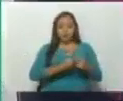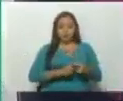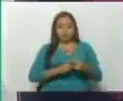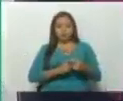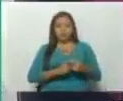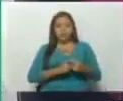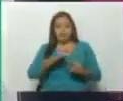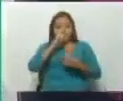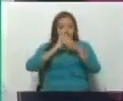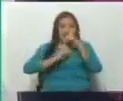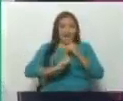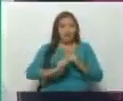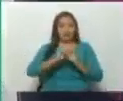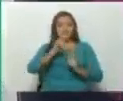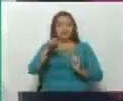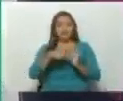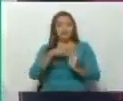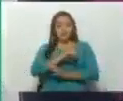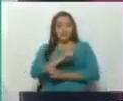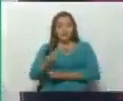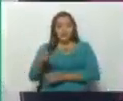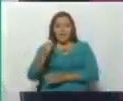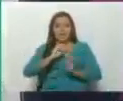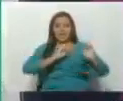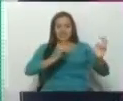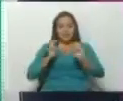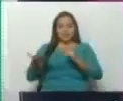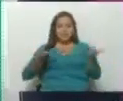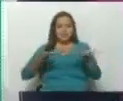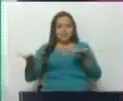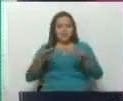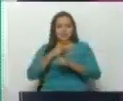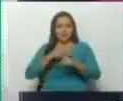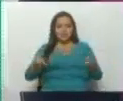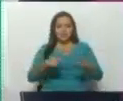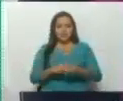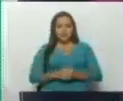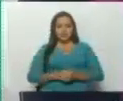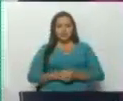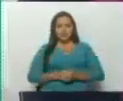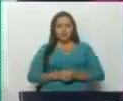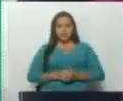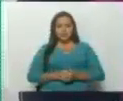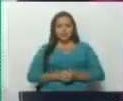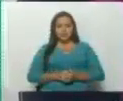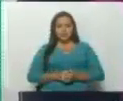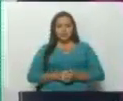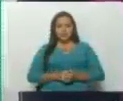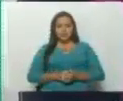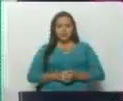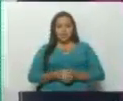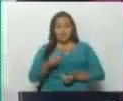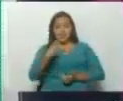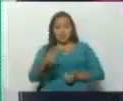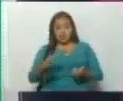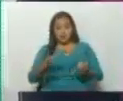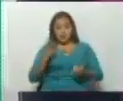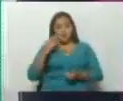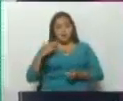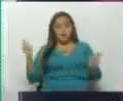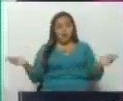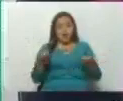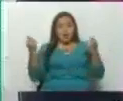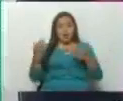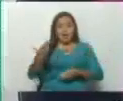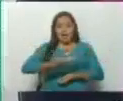año 2022, bueno, tiene que ver mucho con el tema de los servicios, que precisamente tiene que ver, bueno, ahorita con lo que se dio con la campaña de